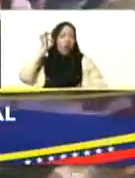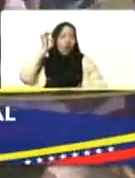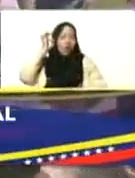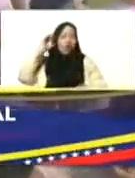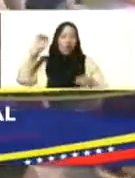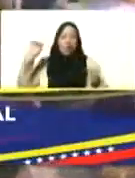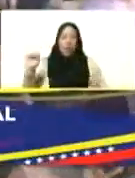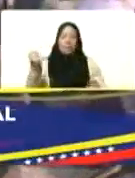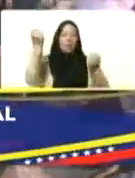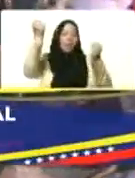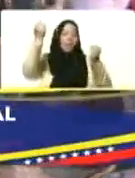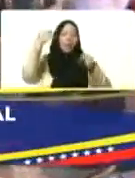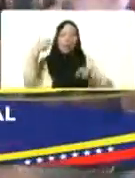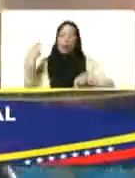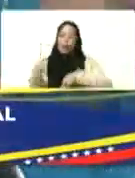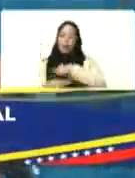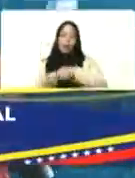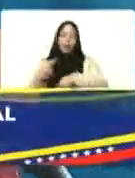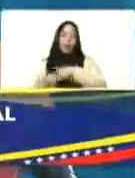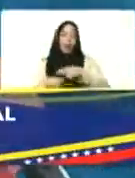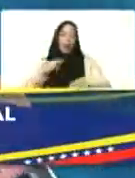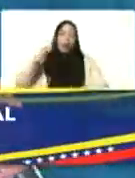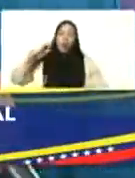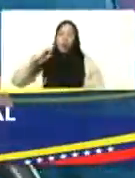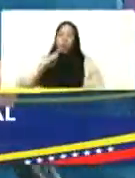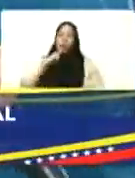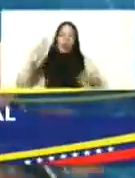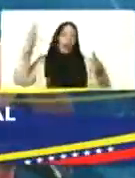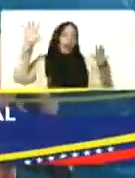la revolución bolivariana!